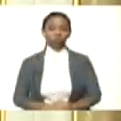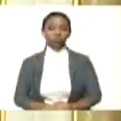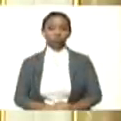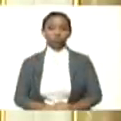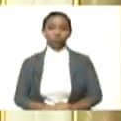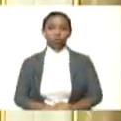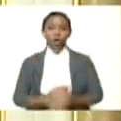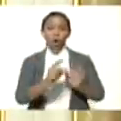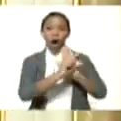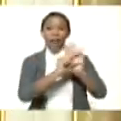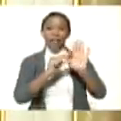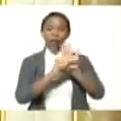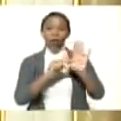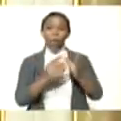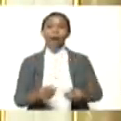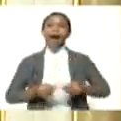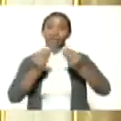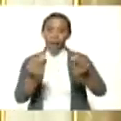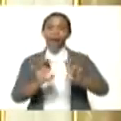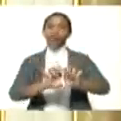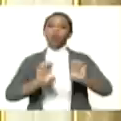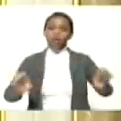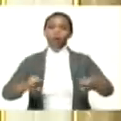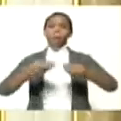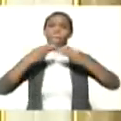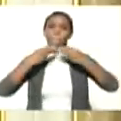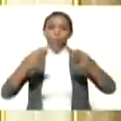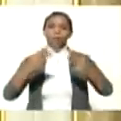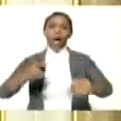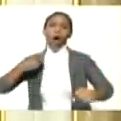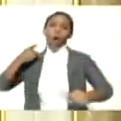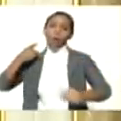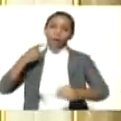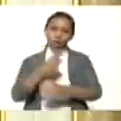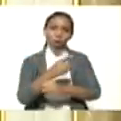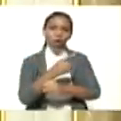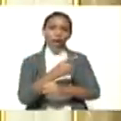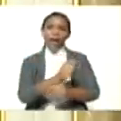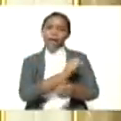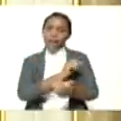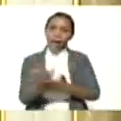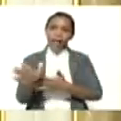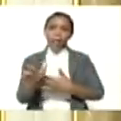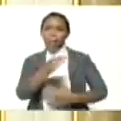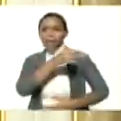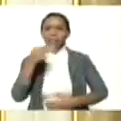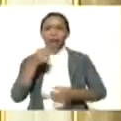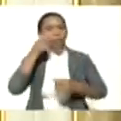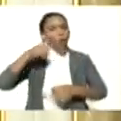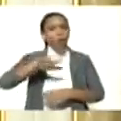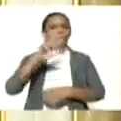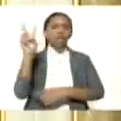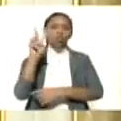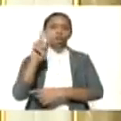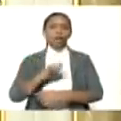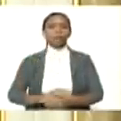Los artículos para garantizar la educación pública, obligatoria, gratuita y de calidad para el pueblo de